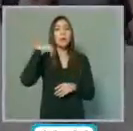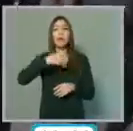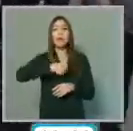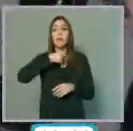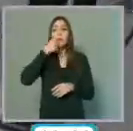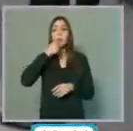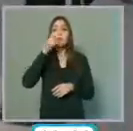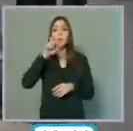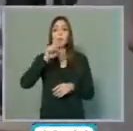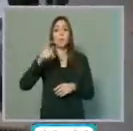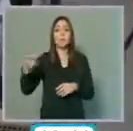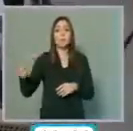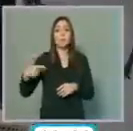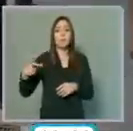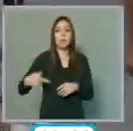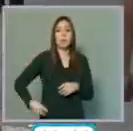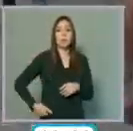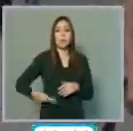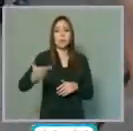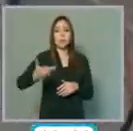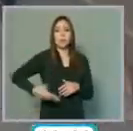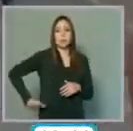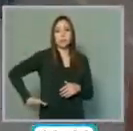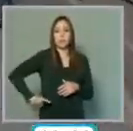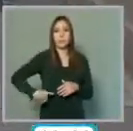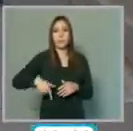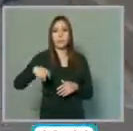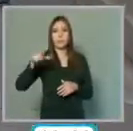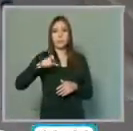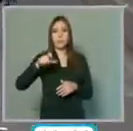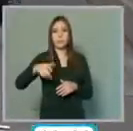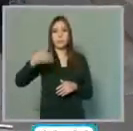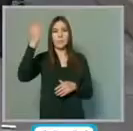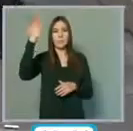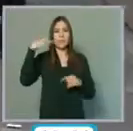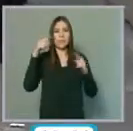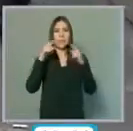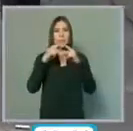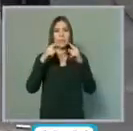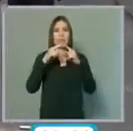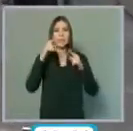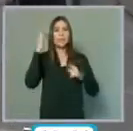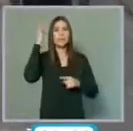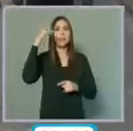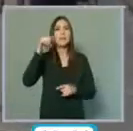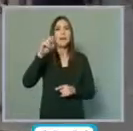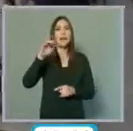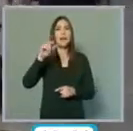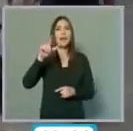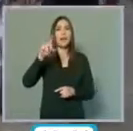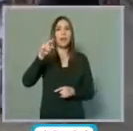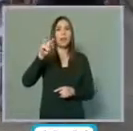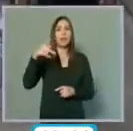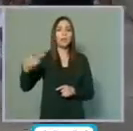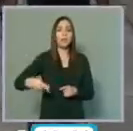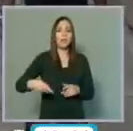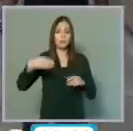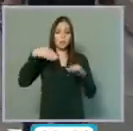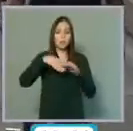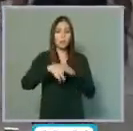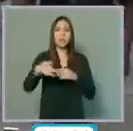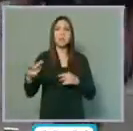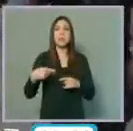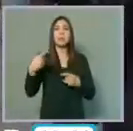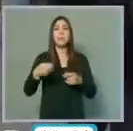pata, porque acuérdese que perdió la pierna y la enterraron allá en la iglesia de Santa María la Redonda, ¿no? Bueno, pues que se perdió